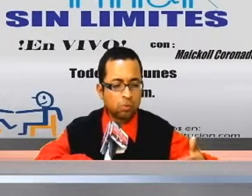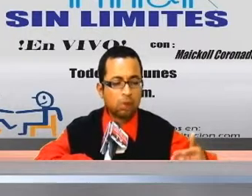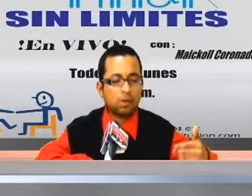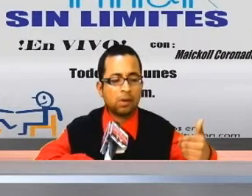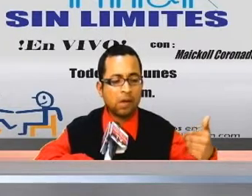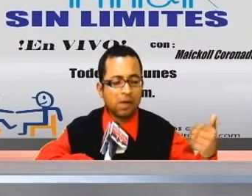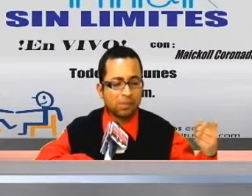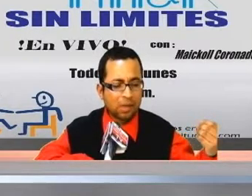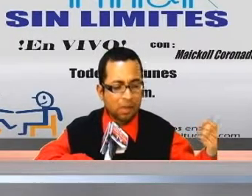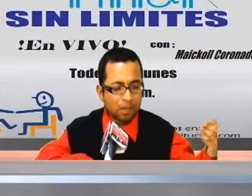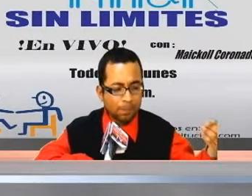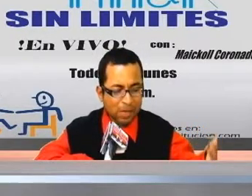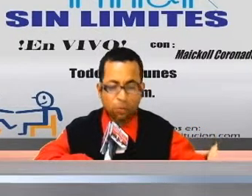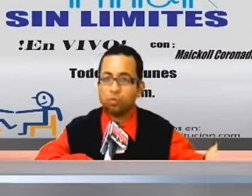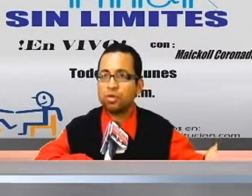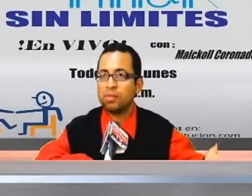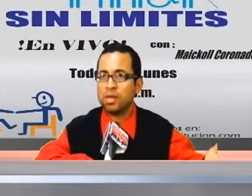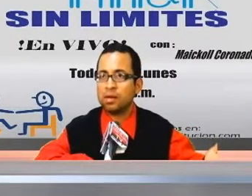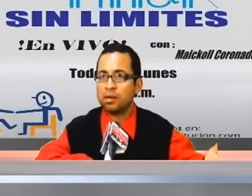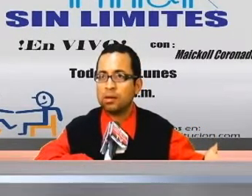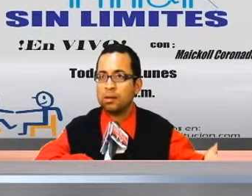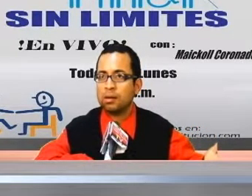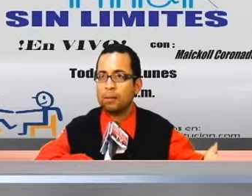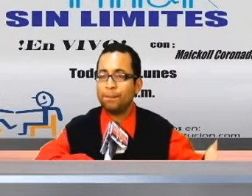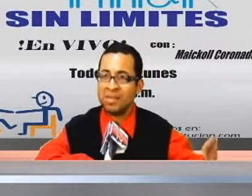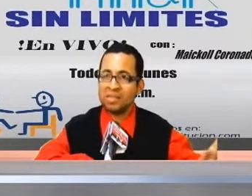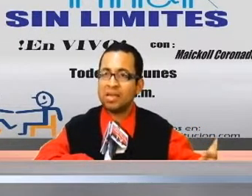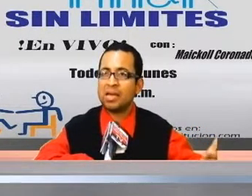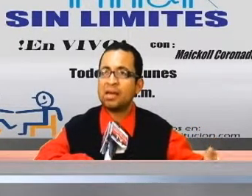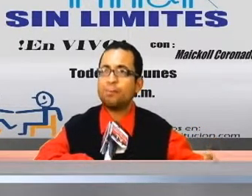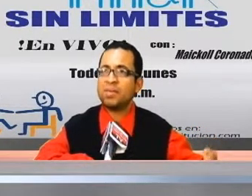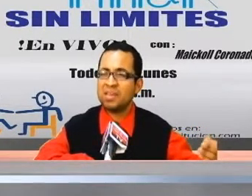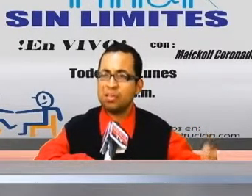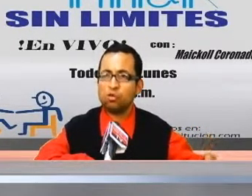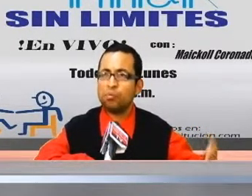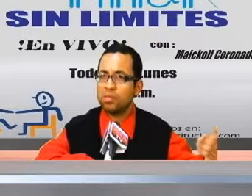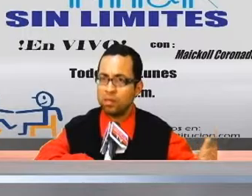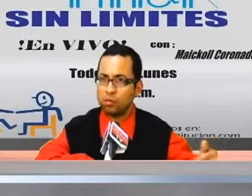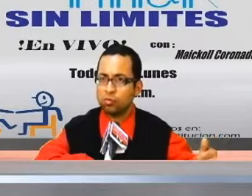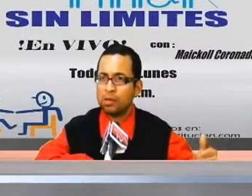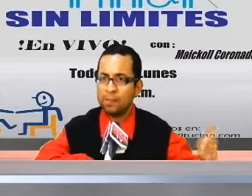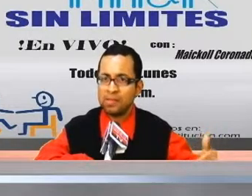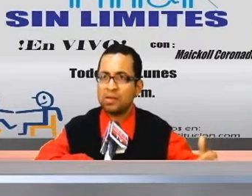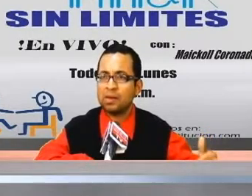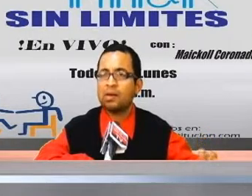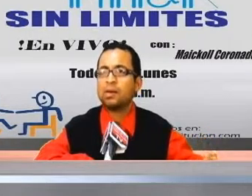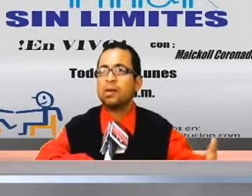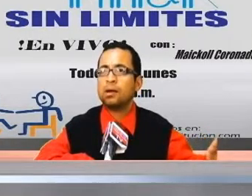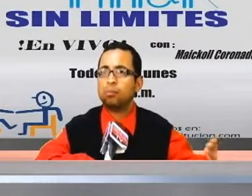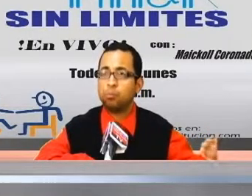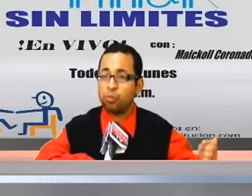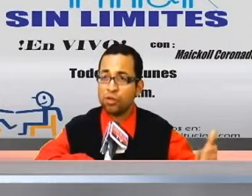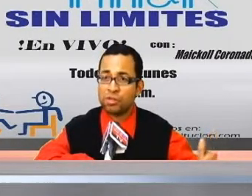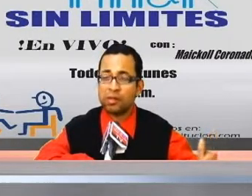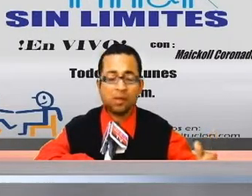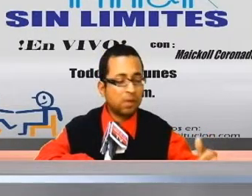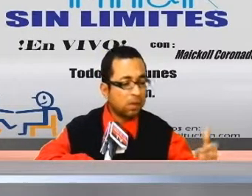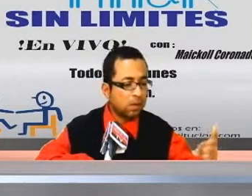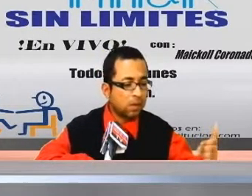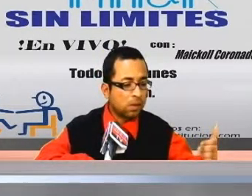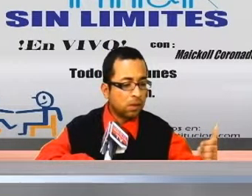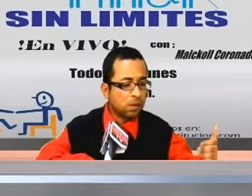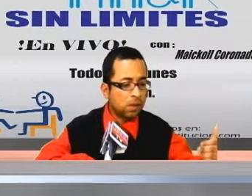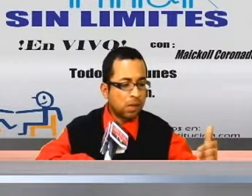momento, cada paso que ustedes den, piensen en estos dos videos y piensen que podría ser que